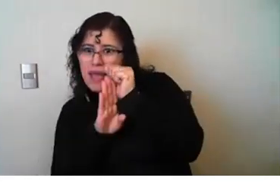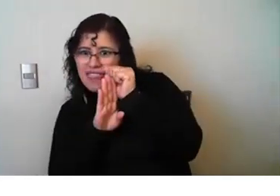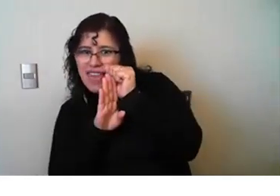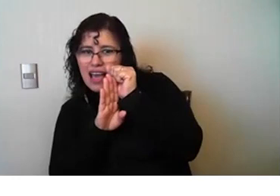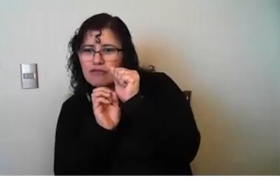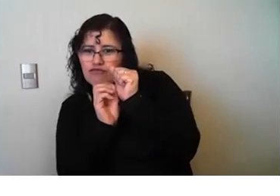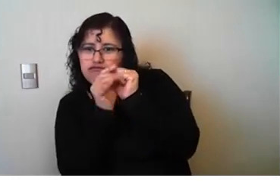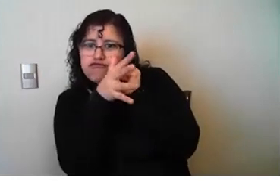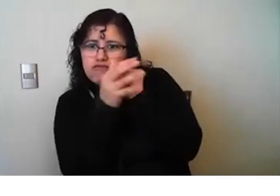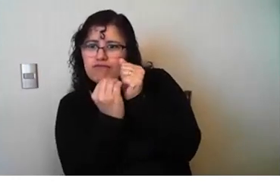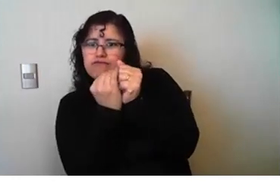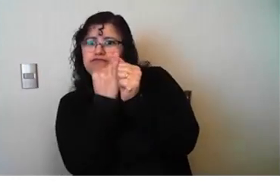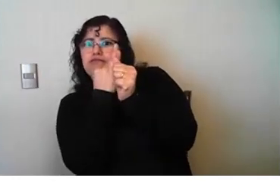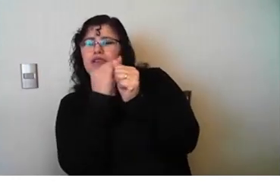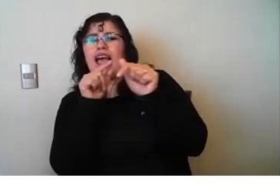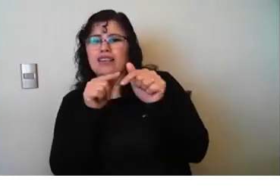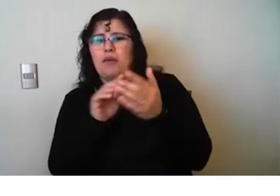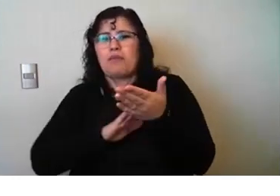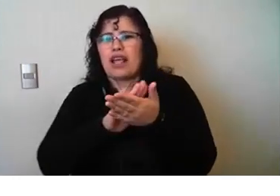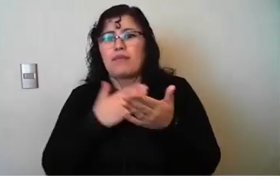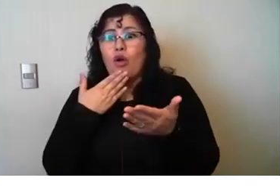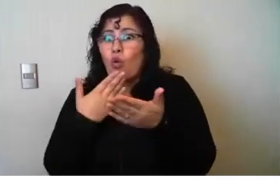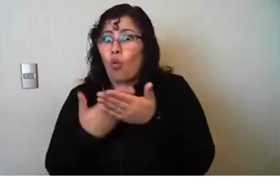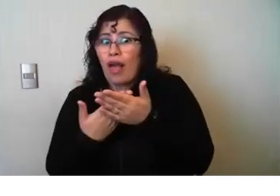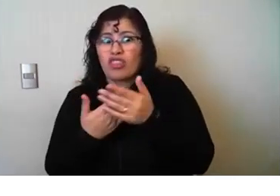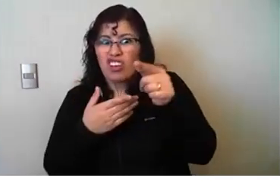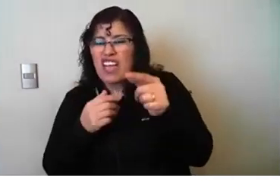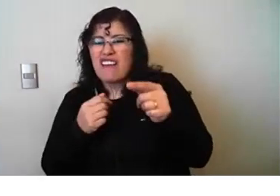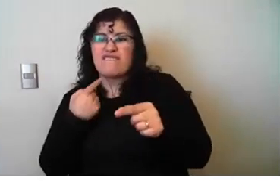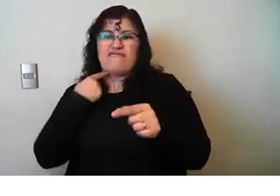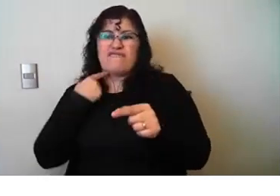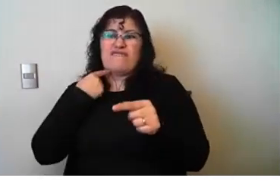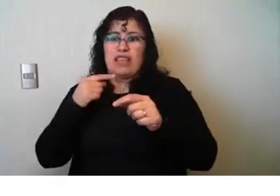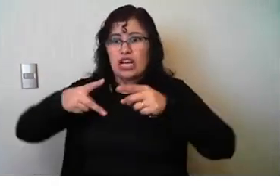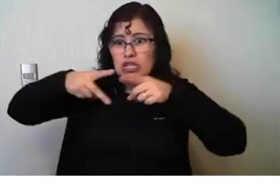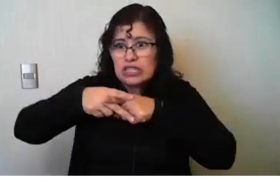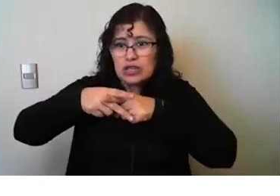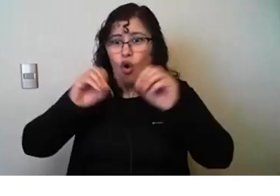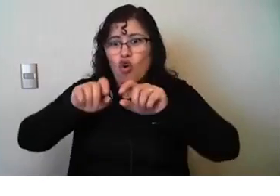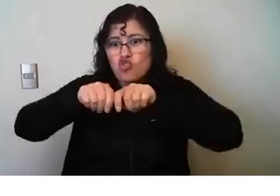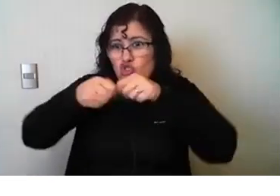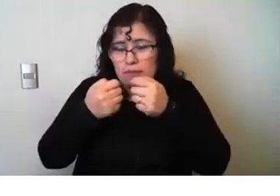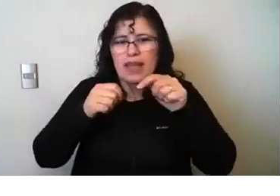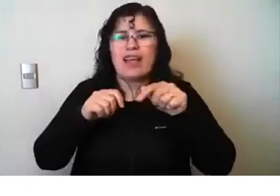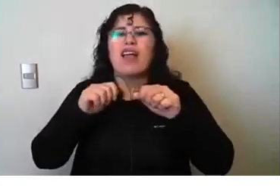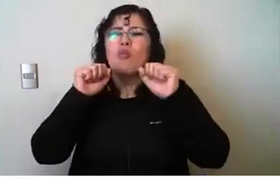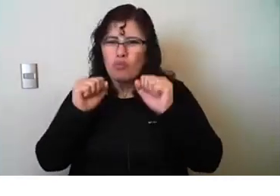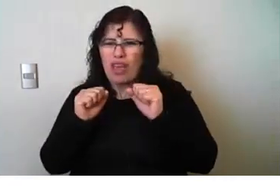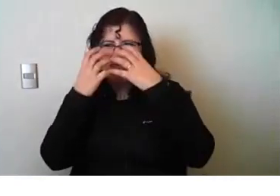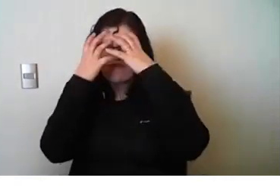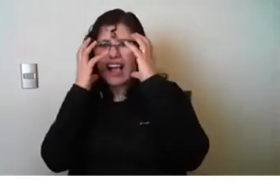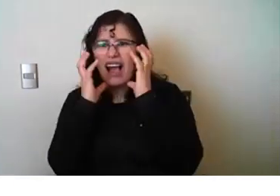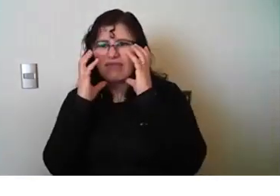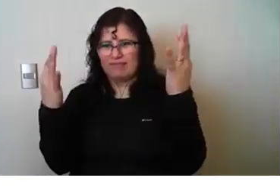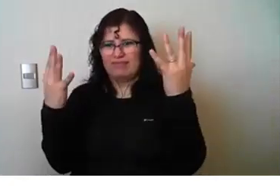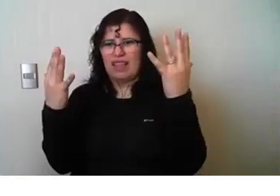a hacer que el paciente en esta área pierda la sensibilidad de este sector, ¿ya? Y también la proyección del área